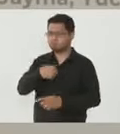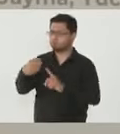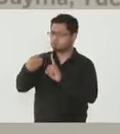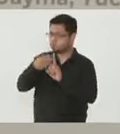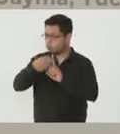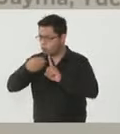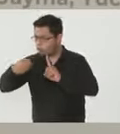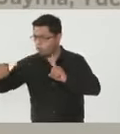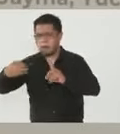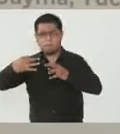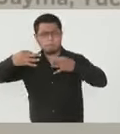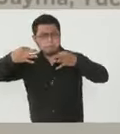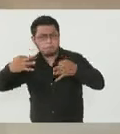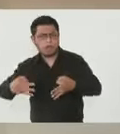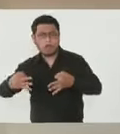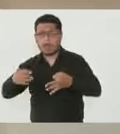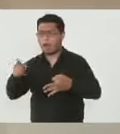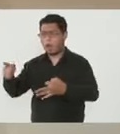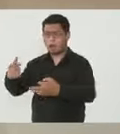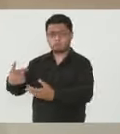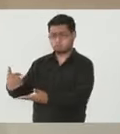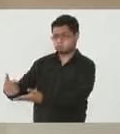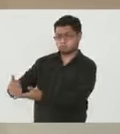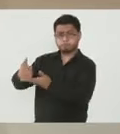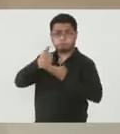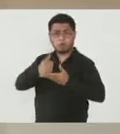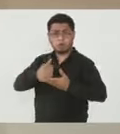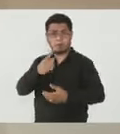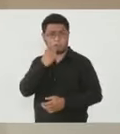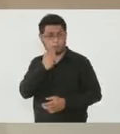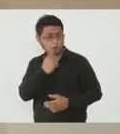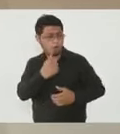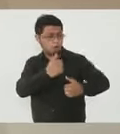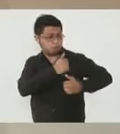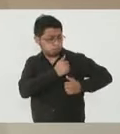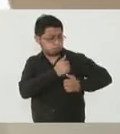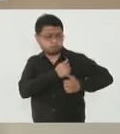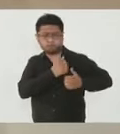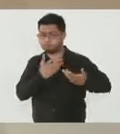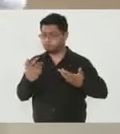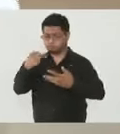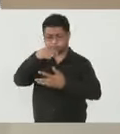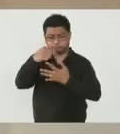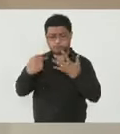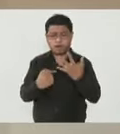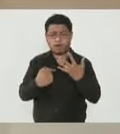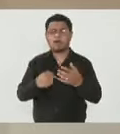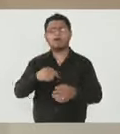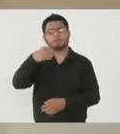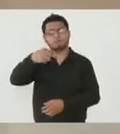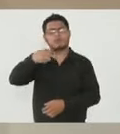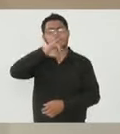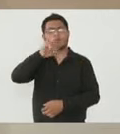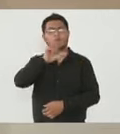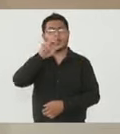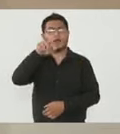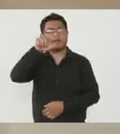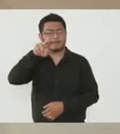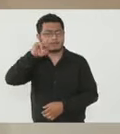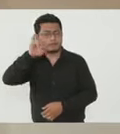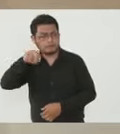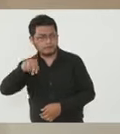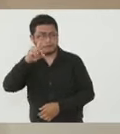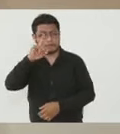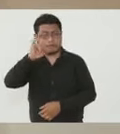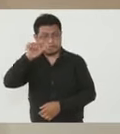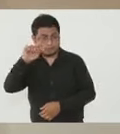bien con las Fuerzas Armadas, con el Coordinador Estatal de Vacunación, con Joaquín Díaz Menas de la Secretaría de Bienestar. Ya